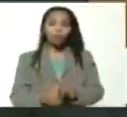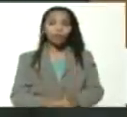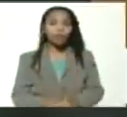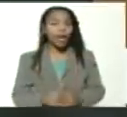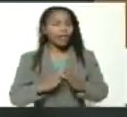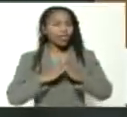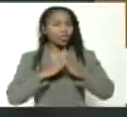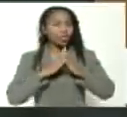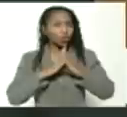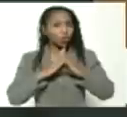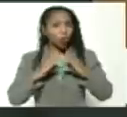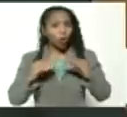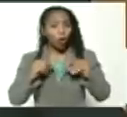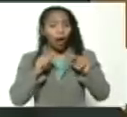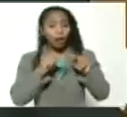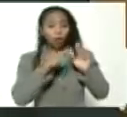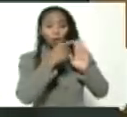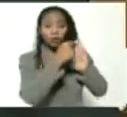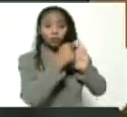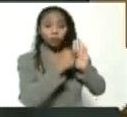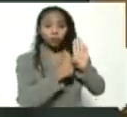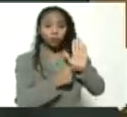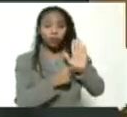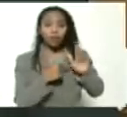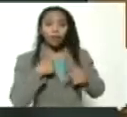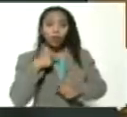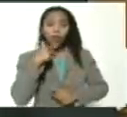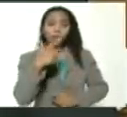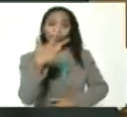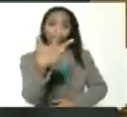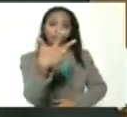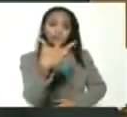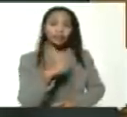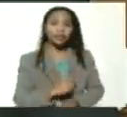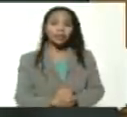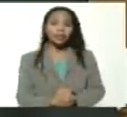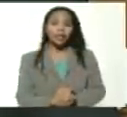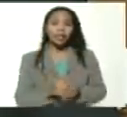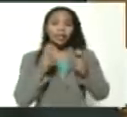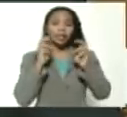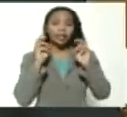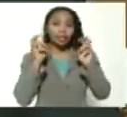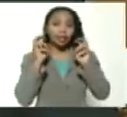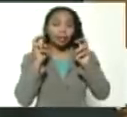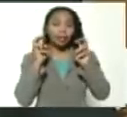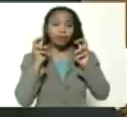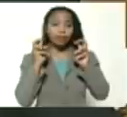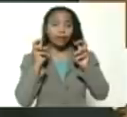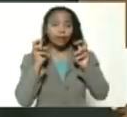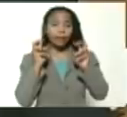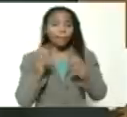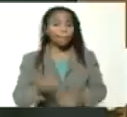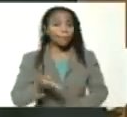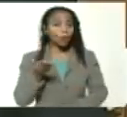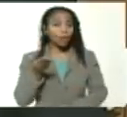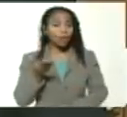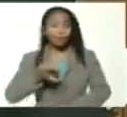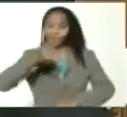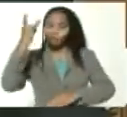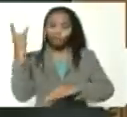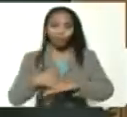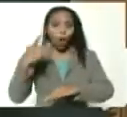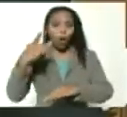entre todos estos elementos que estoy mencionando, 3 casos particularmente